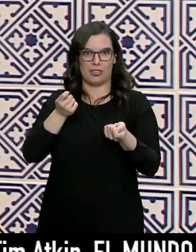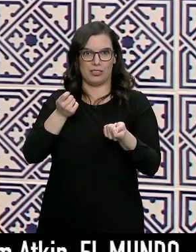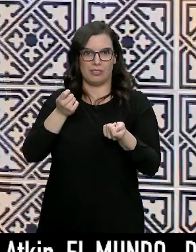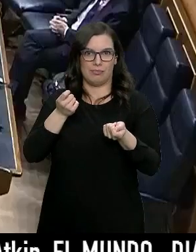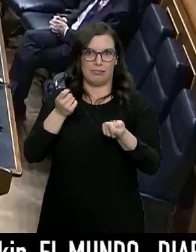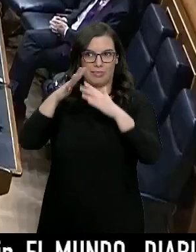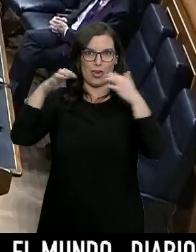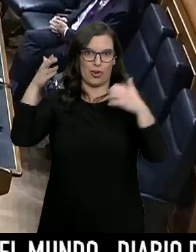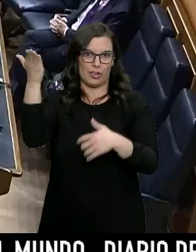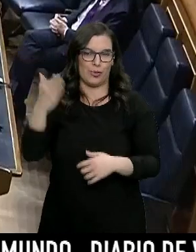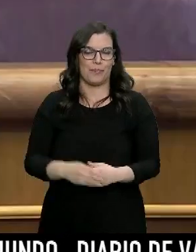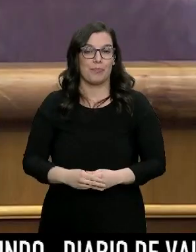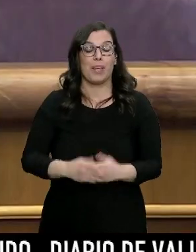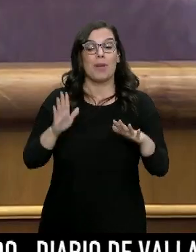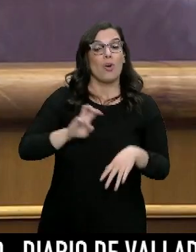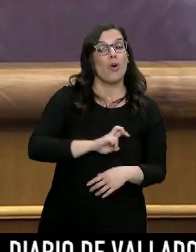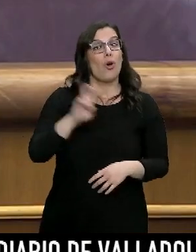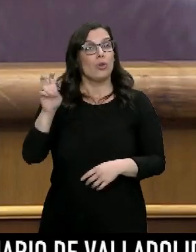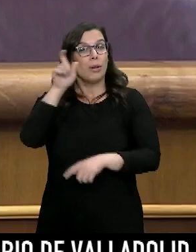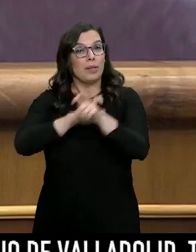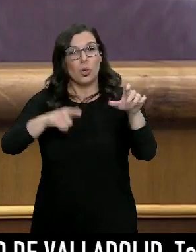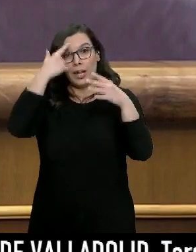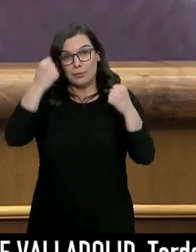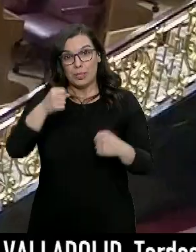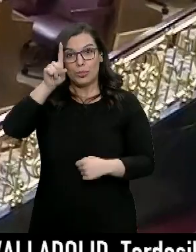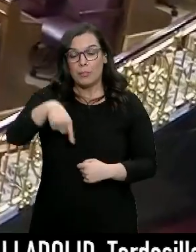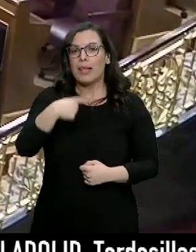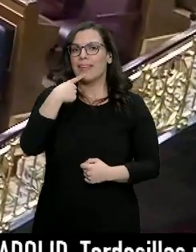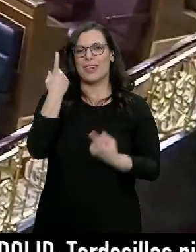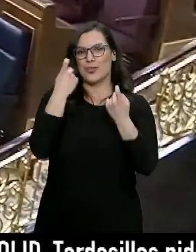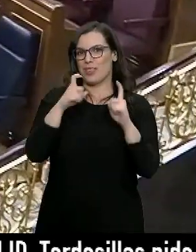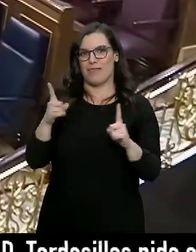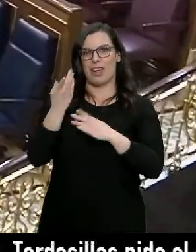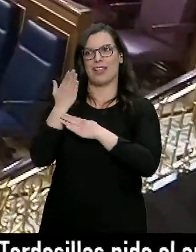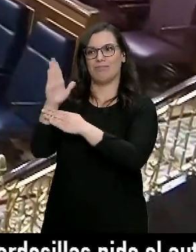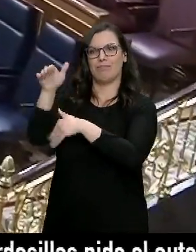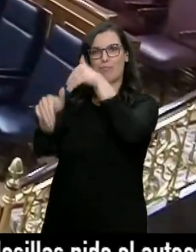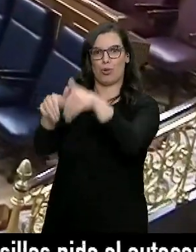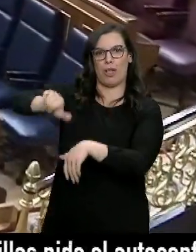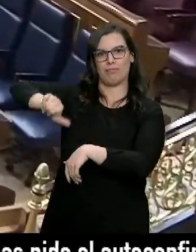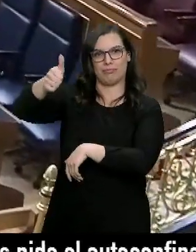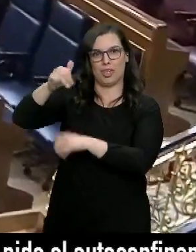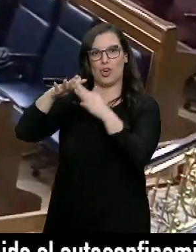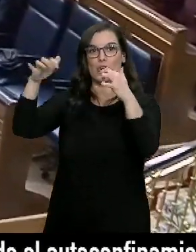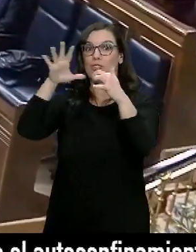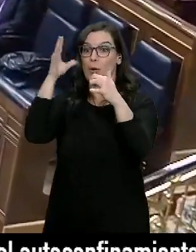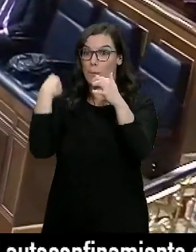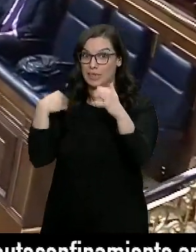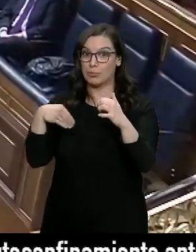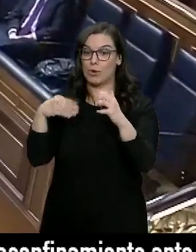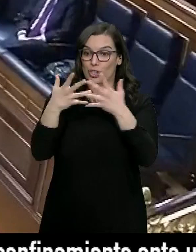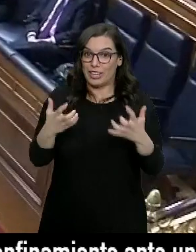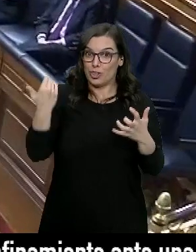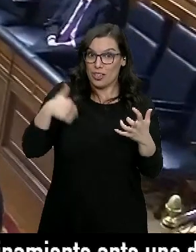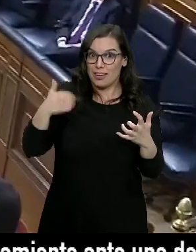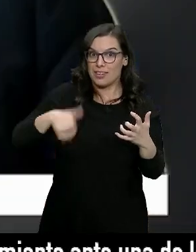el Congreso. Sin embargo, otros expertos defienden que esto no sería necesario porque la posibilidad de cambios ya viene incluida